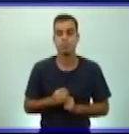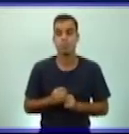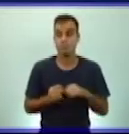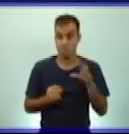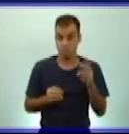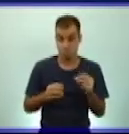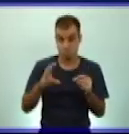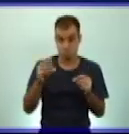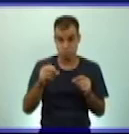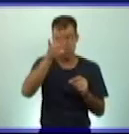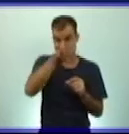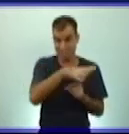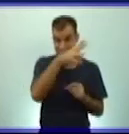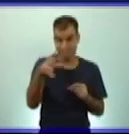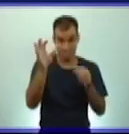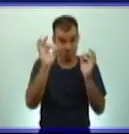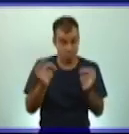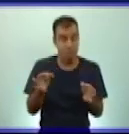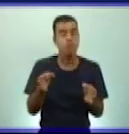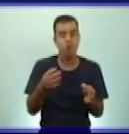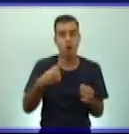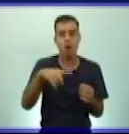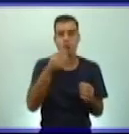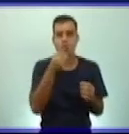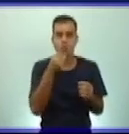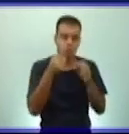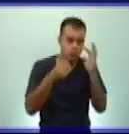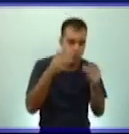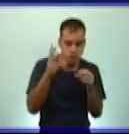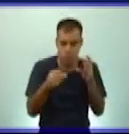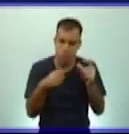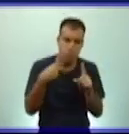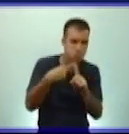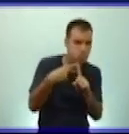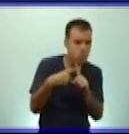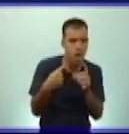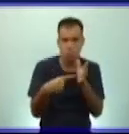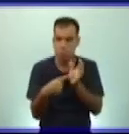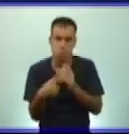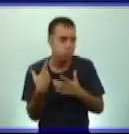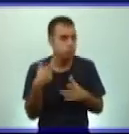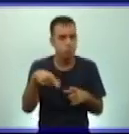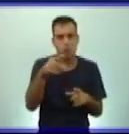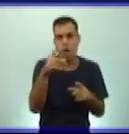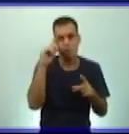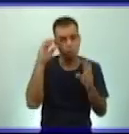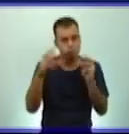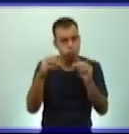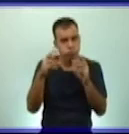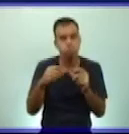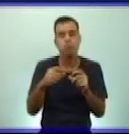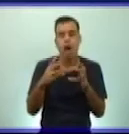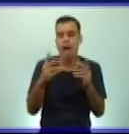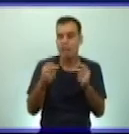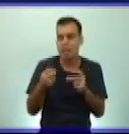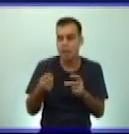de calores específicos, podrán calcular la cantidad de energía suministrada al